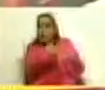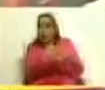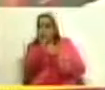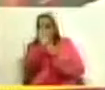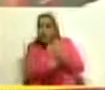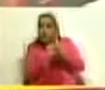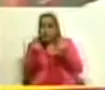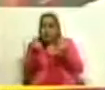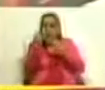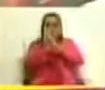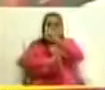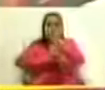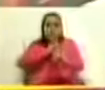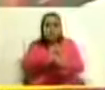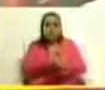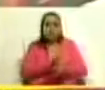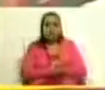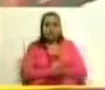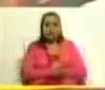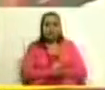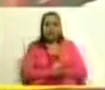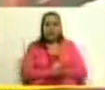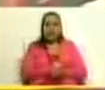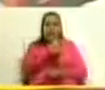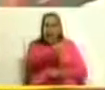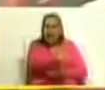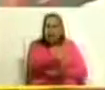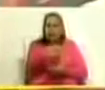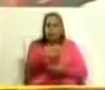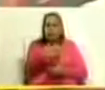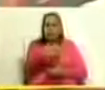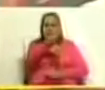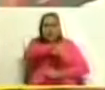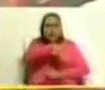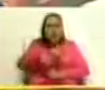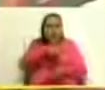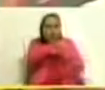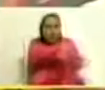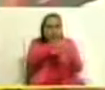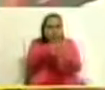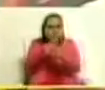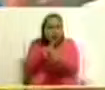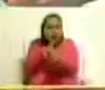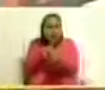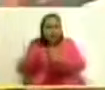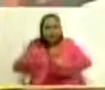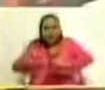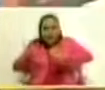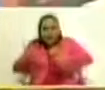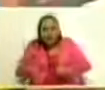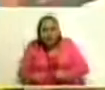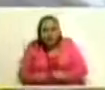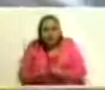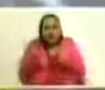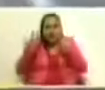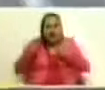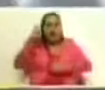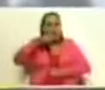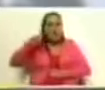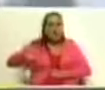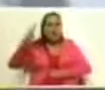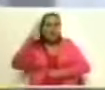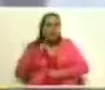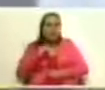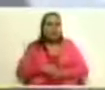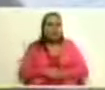Internacional. Y de esa generación masacrada surgió el pueblo bolivariano,